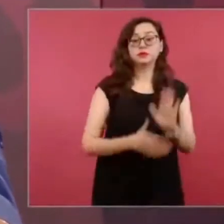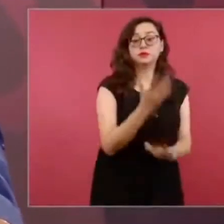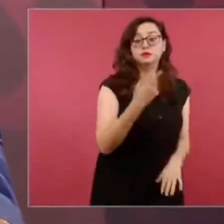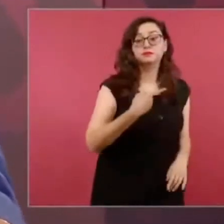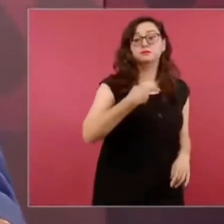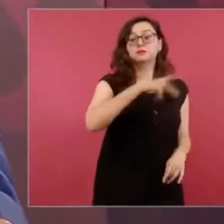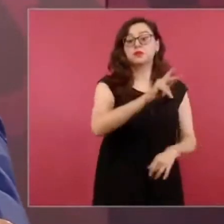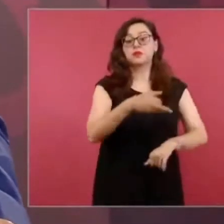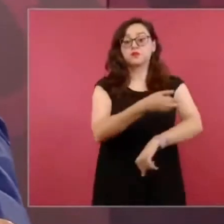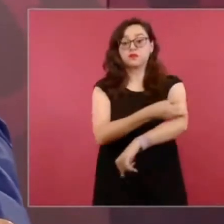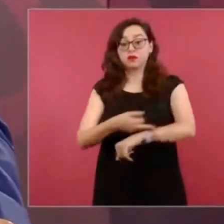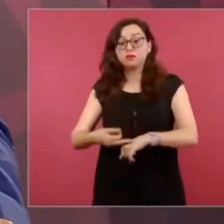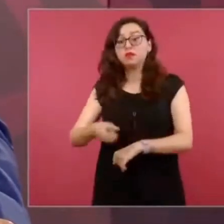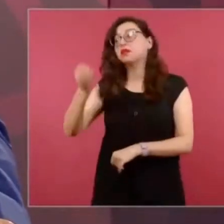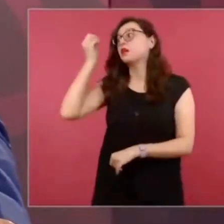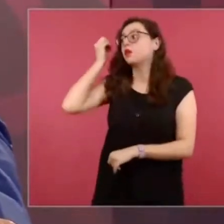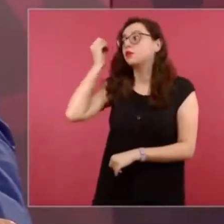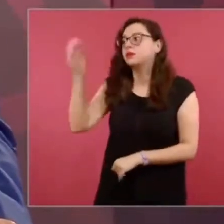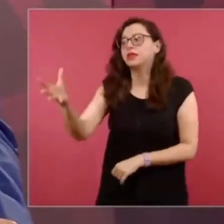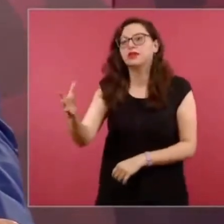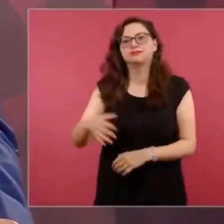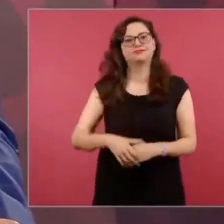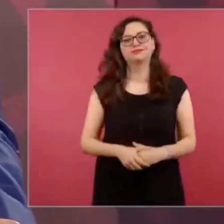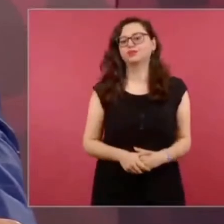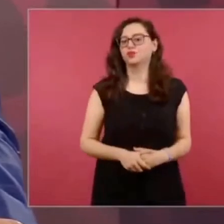Pues del México profundo.